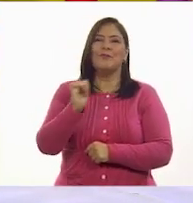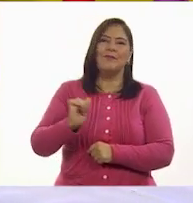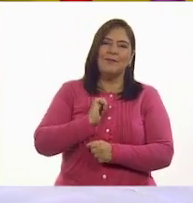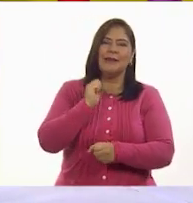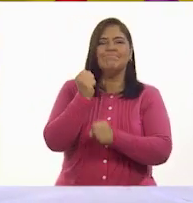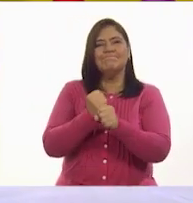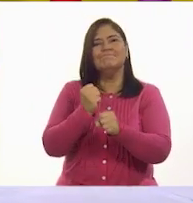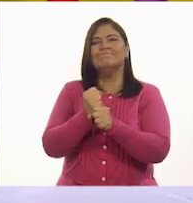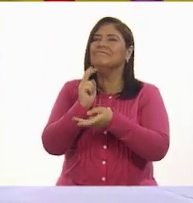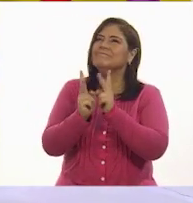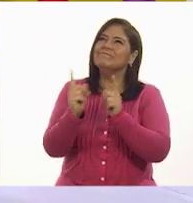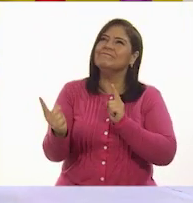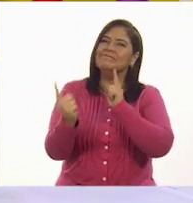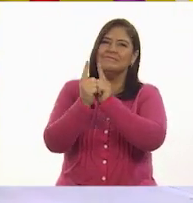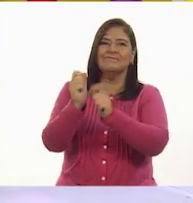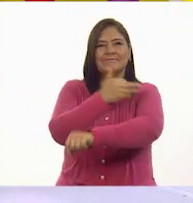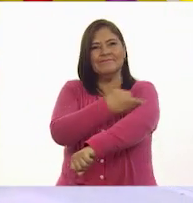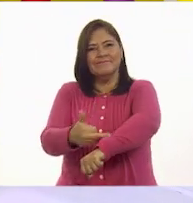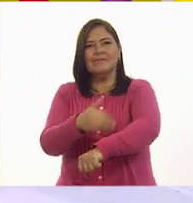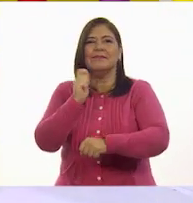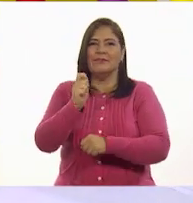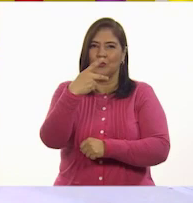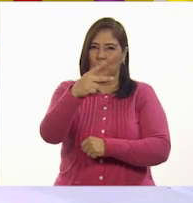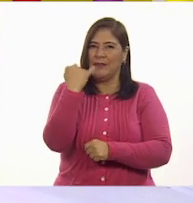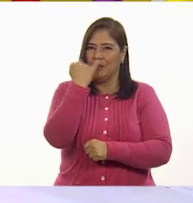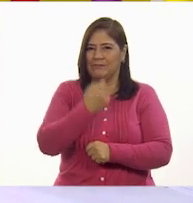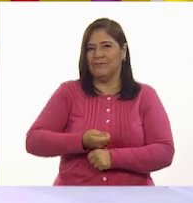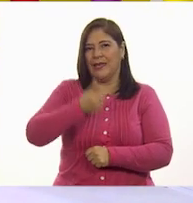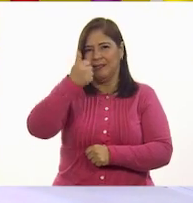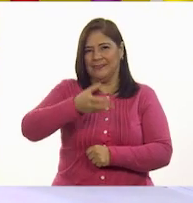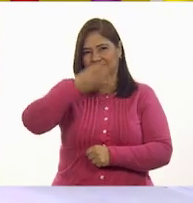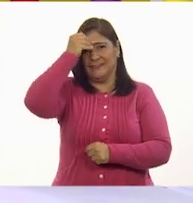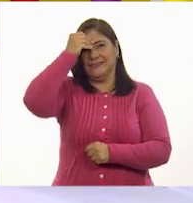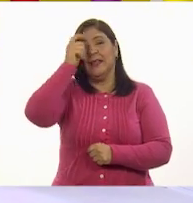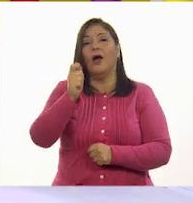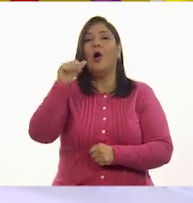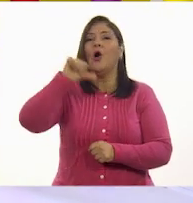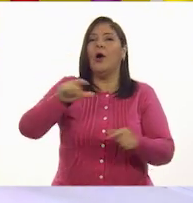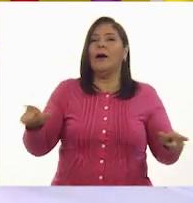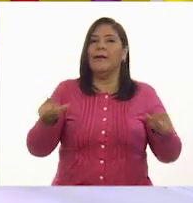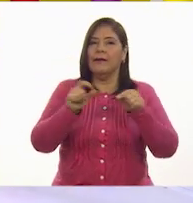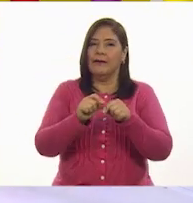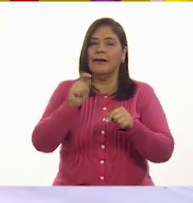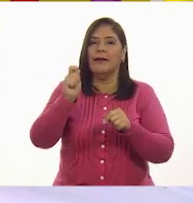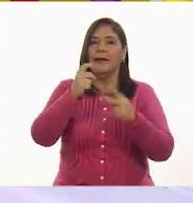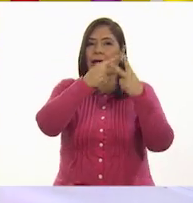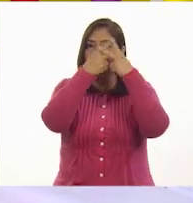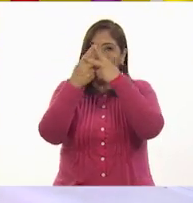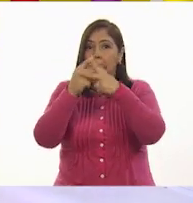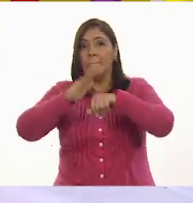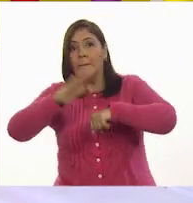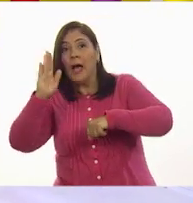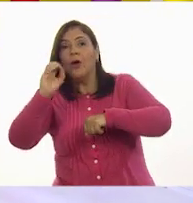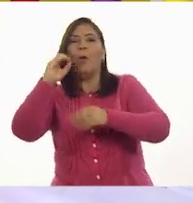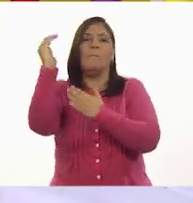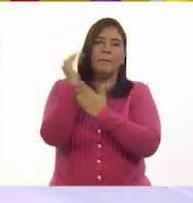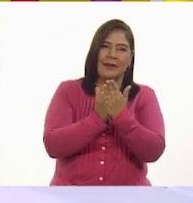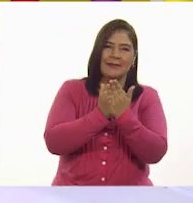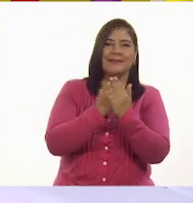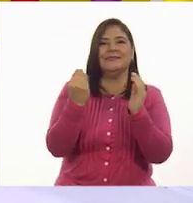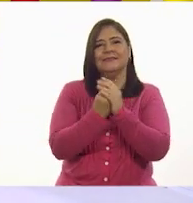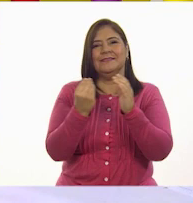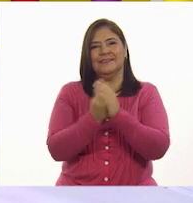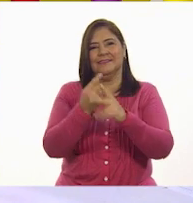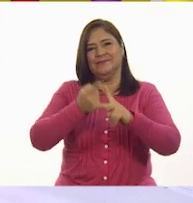para practicarla y platica con tu familia en tu lengua materna. Por hoy hemos terminado con Más estrellas o menos, en la asignatura